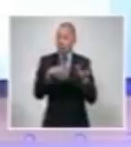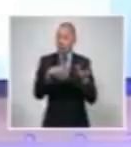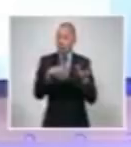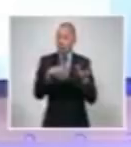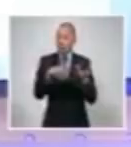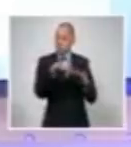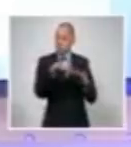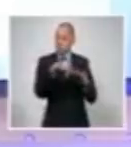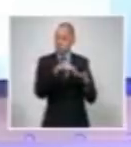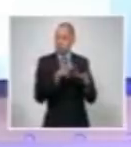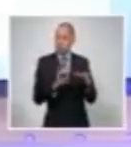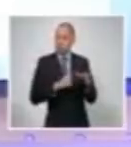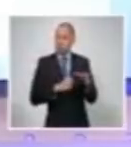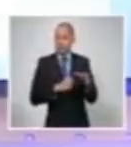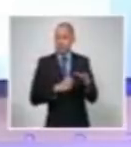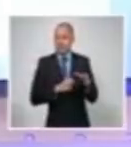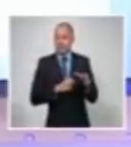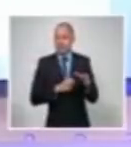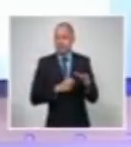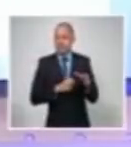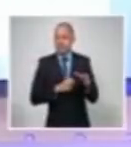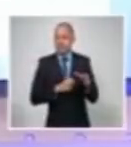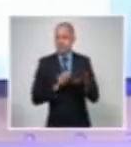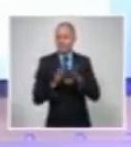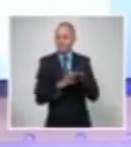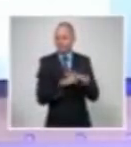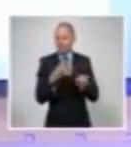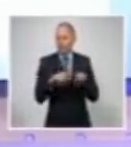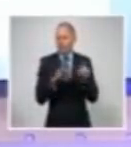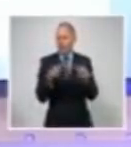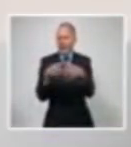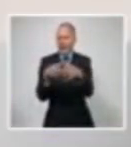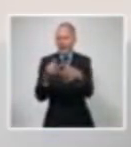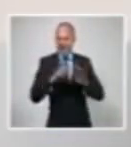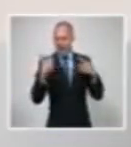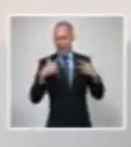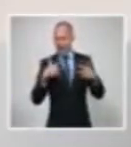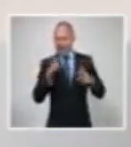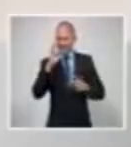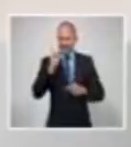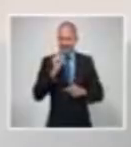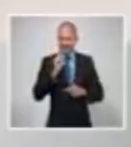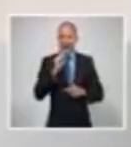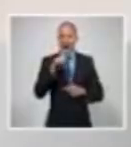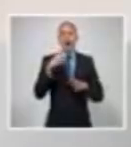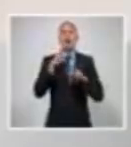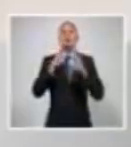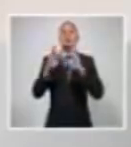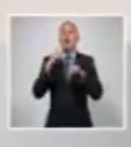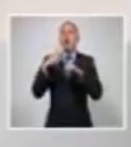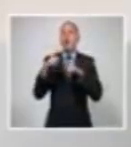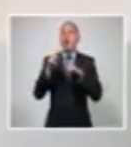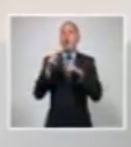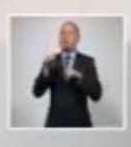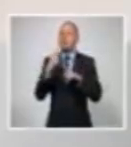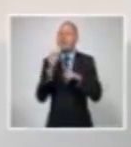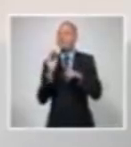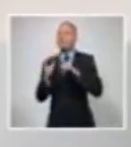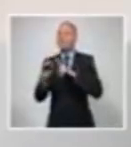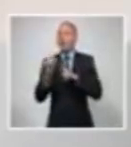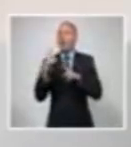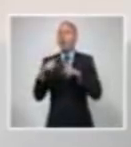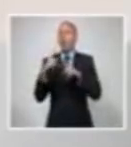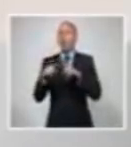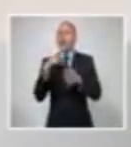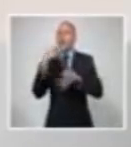yo te hago, de verdad que sí. De comentar. Vamos a ver otro grupo, son 4. Cápsula sobre la identidad de este agrupamiento y